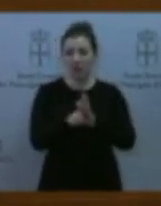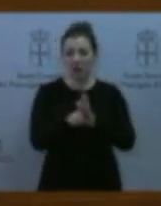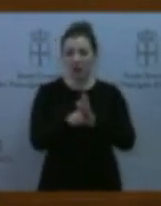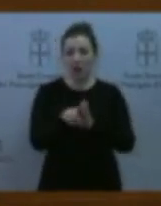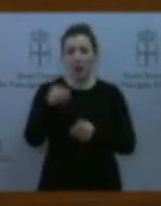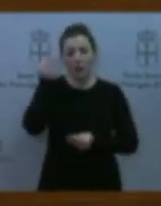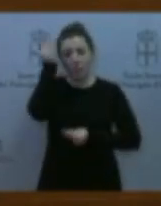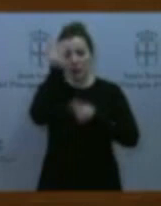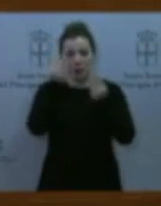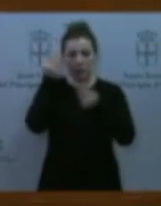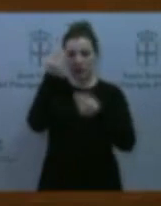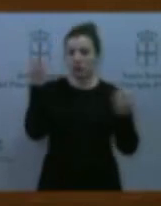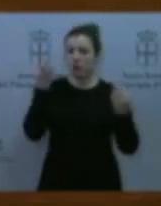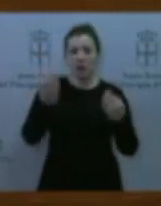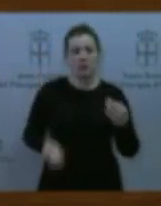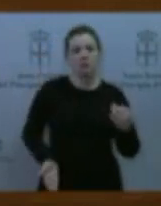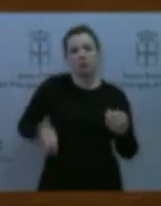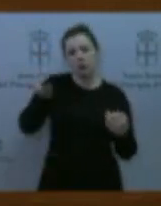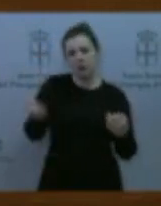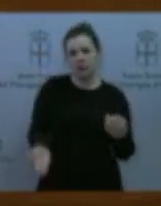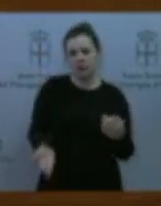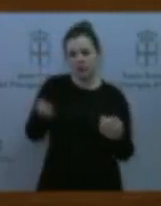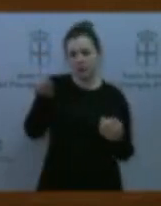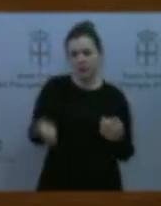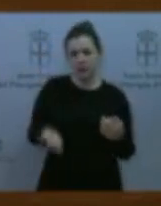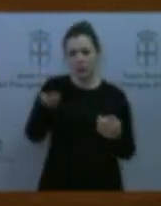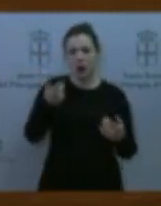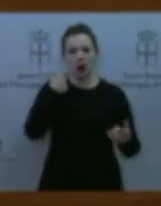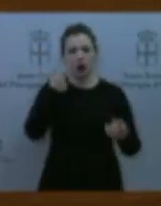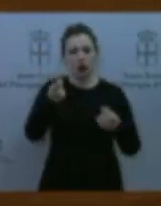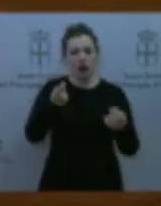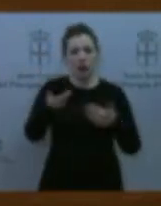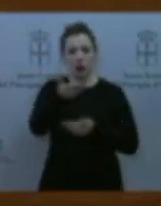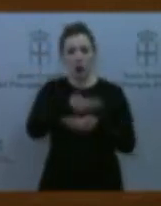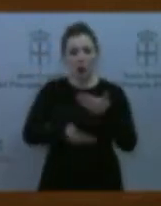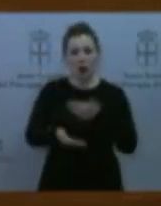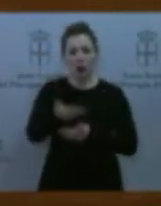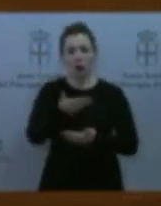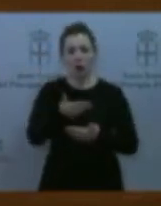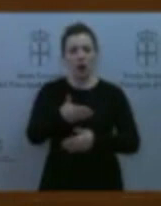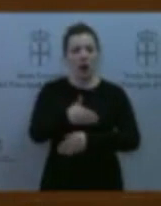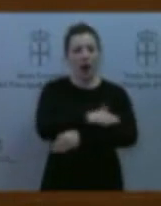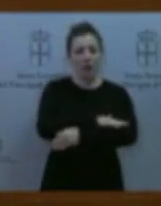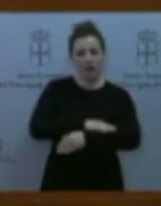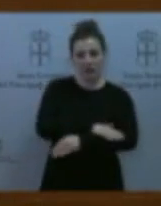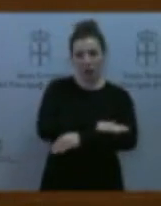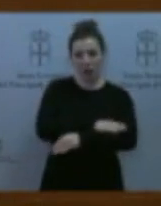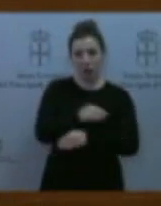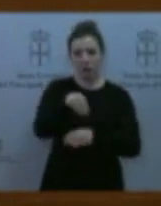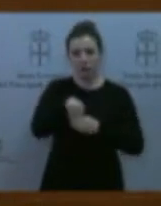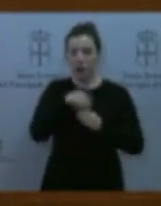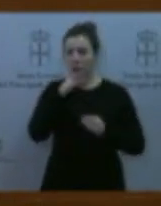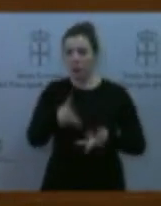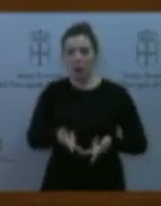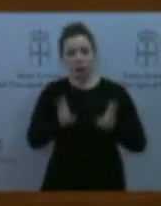imprescindible una coordinación, una colaboración interadministrativa que permita la investigación de bebés